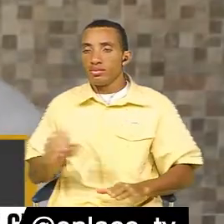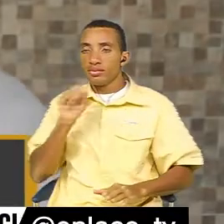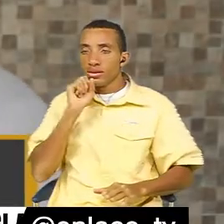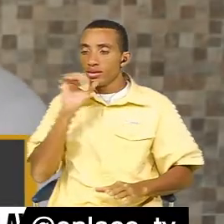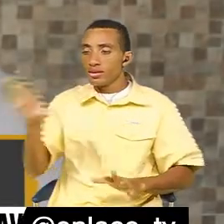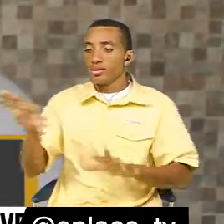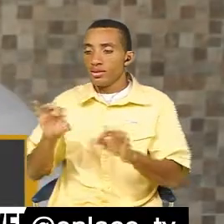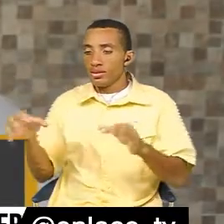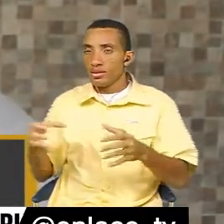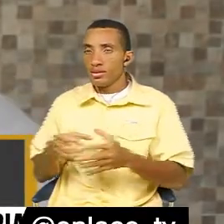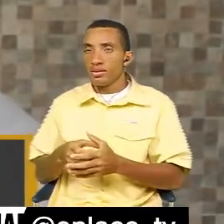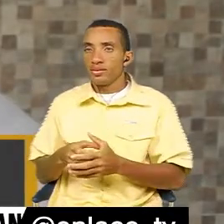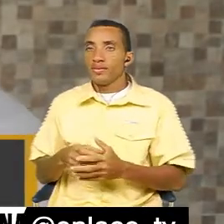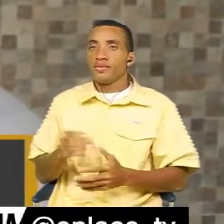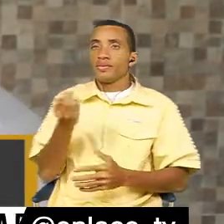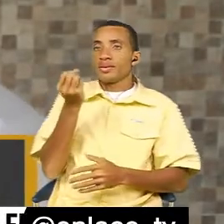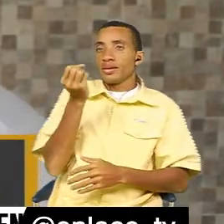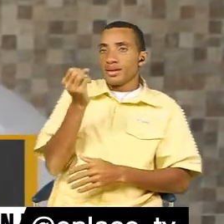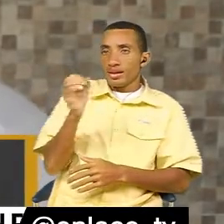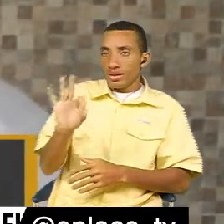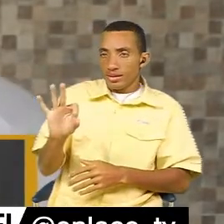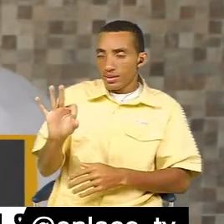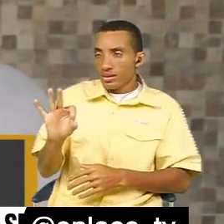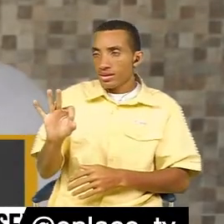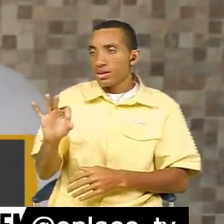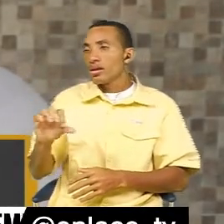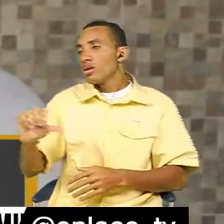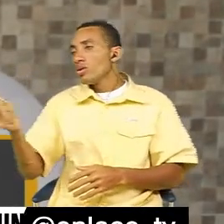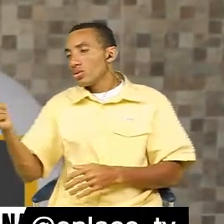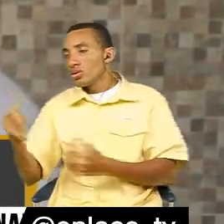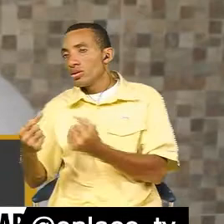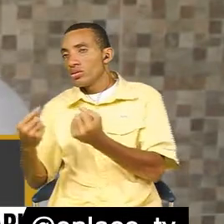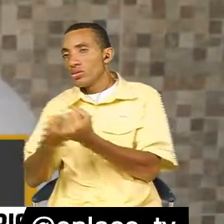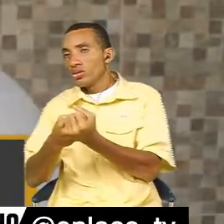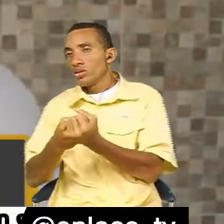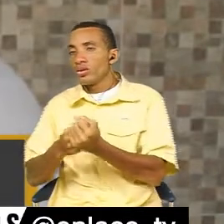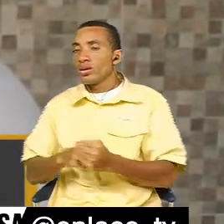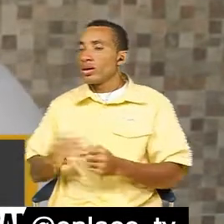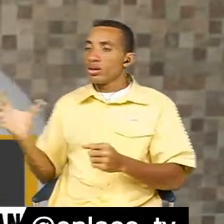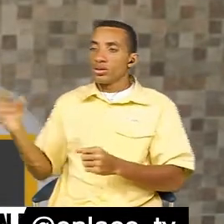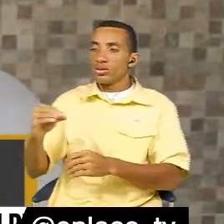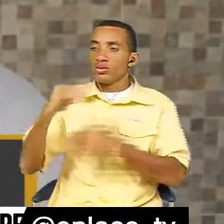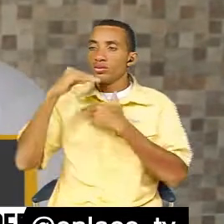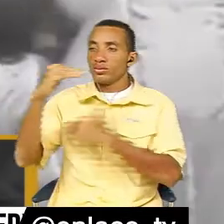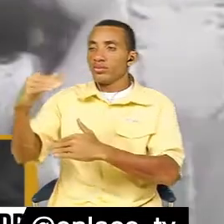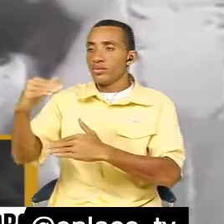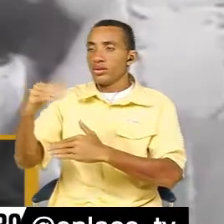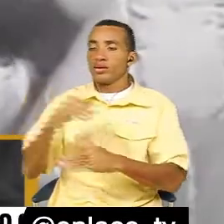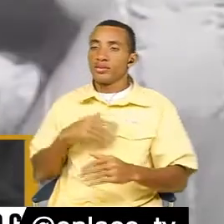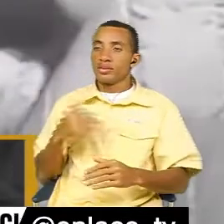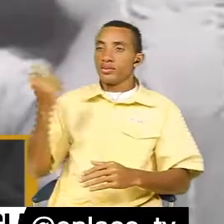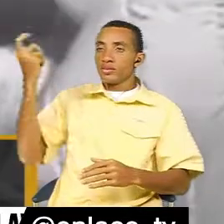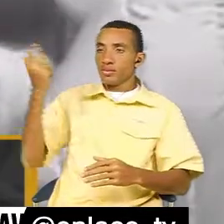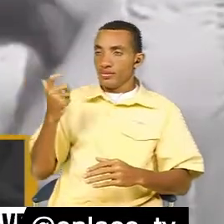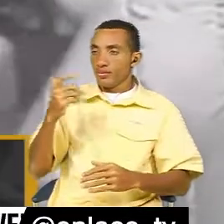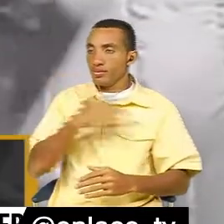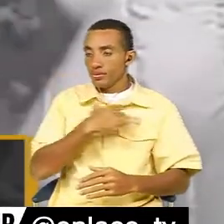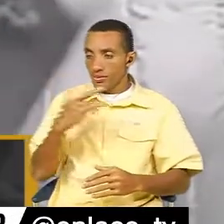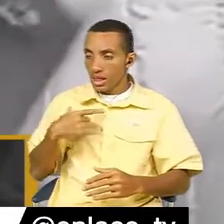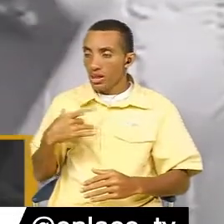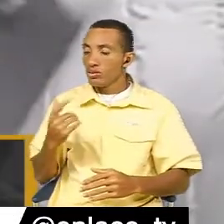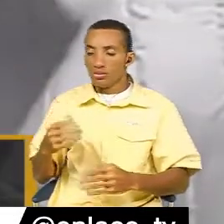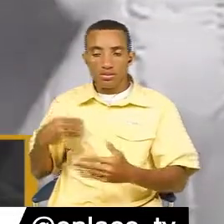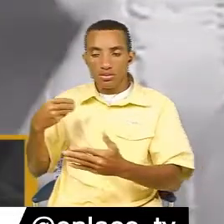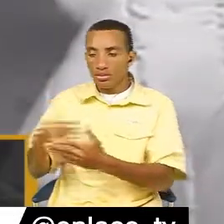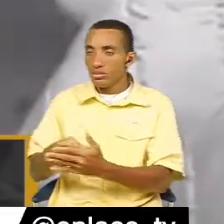contratamos 3 indirectos, a todo el mundo se le paga el mínimo, su seguridad social, estamos con todo lo de ley. El